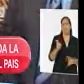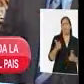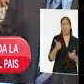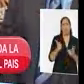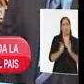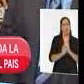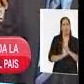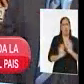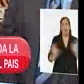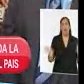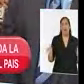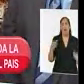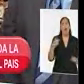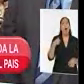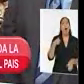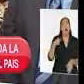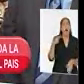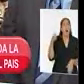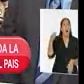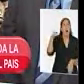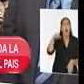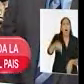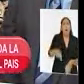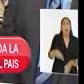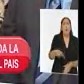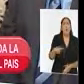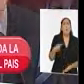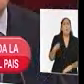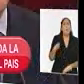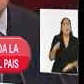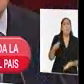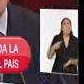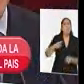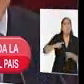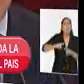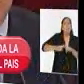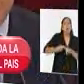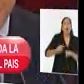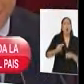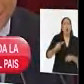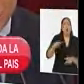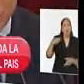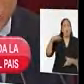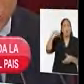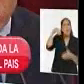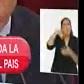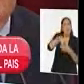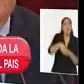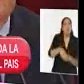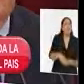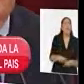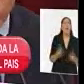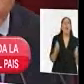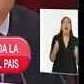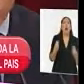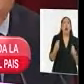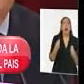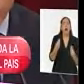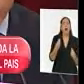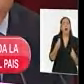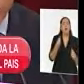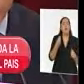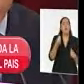tuvieras denuncias. De las primeras denuncias que vos hiciste, que son de épocas en que todavía Massa formaba parte del gobierno. Sí, pero a lo que voy es a